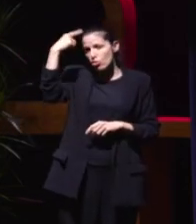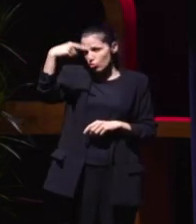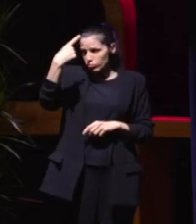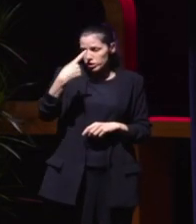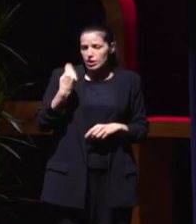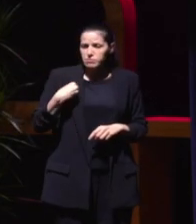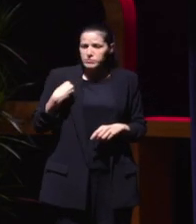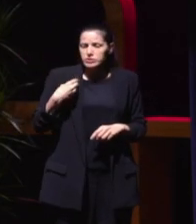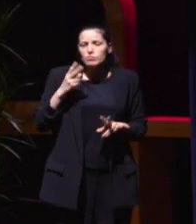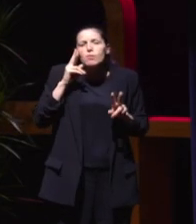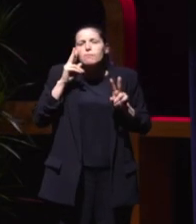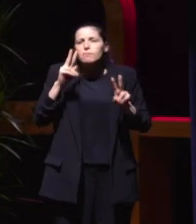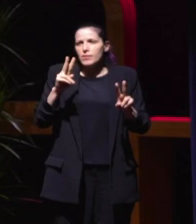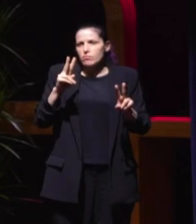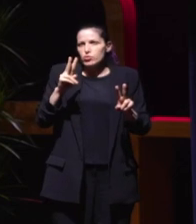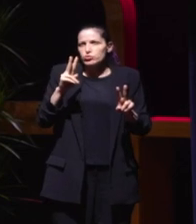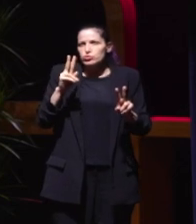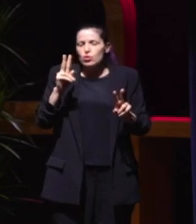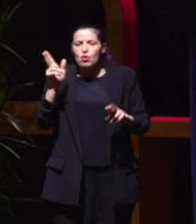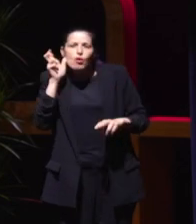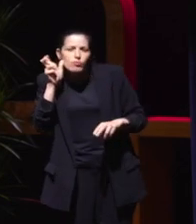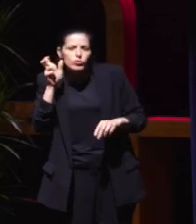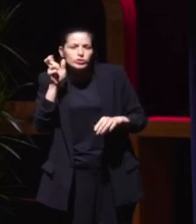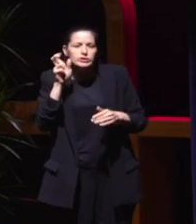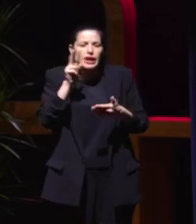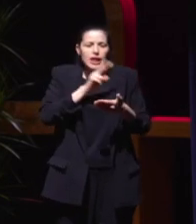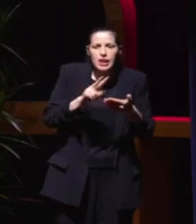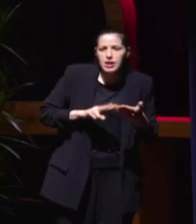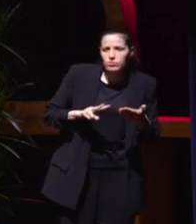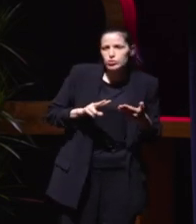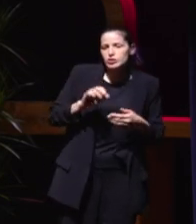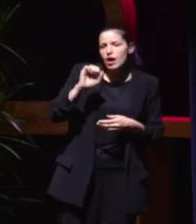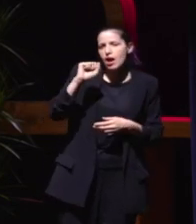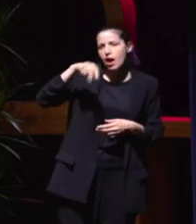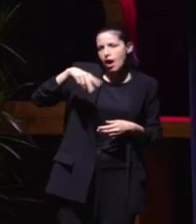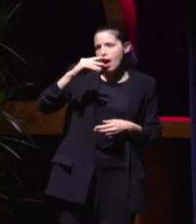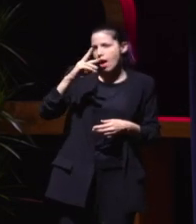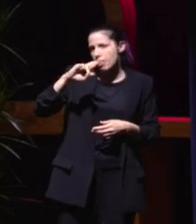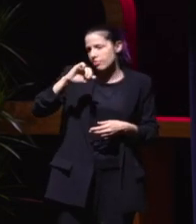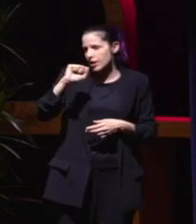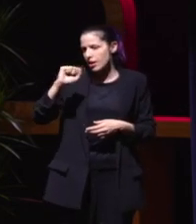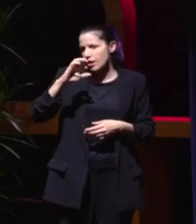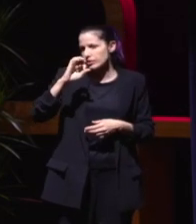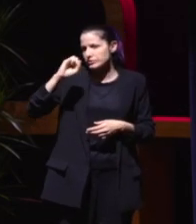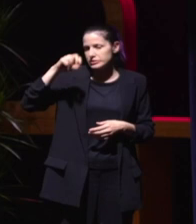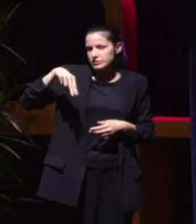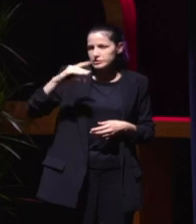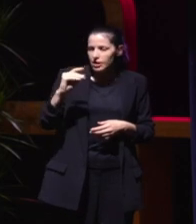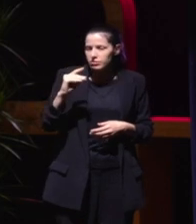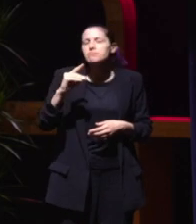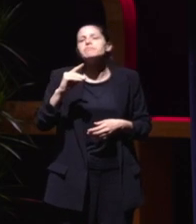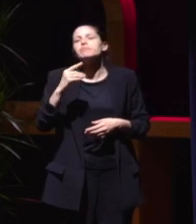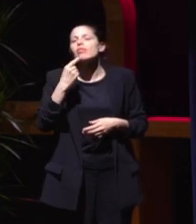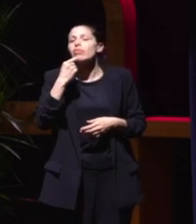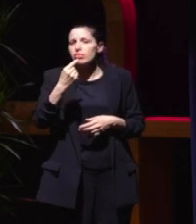vemos oímos leemos cosas de André Bazán que es como uno del tótem de la novel Back que